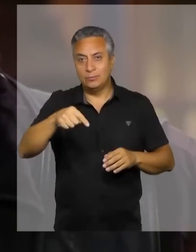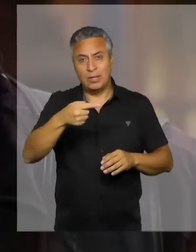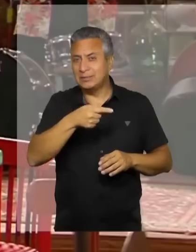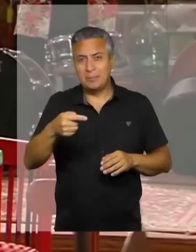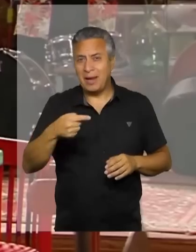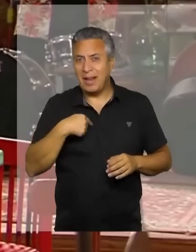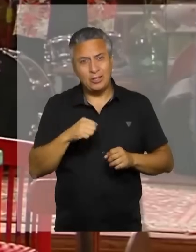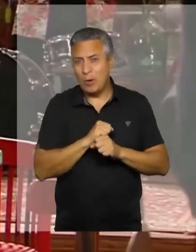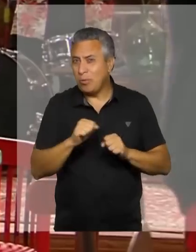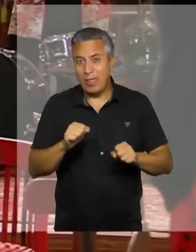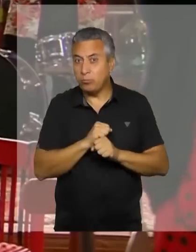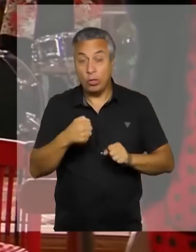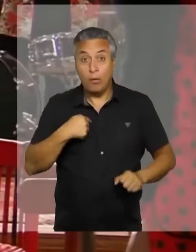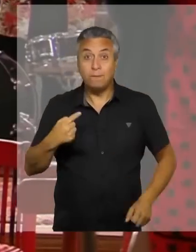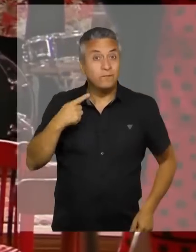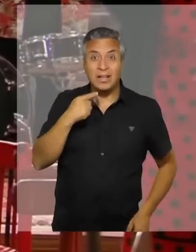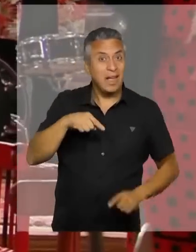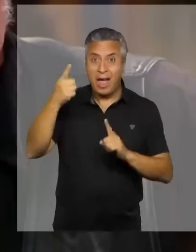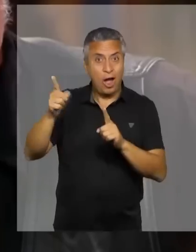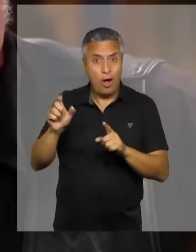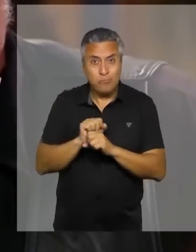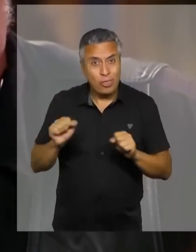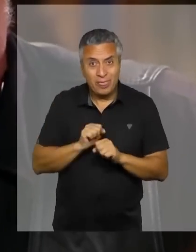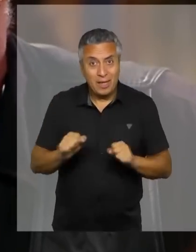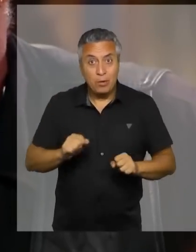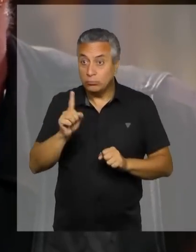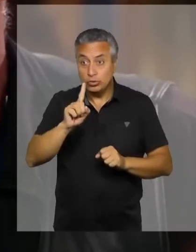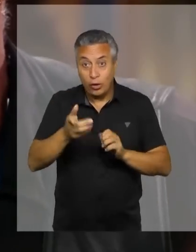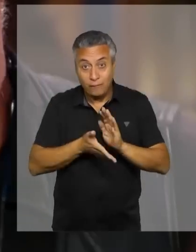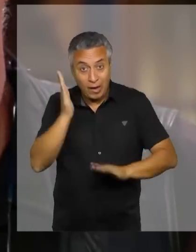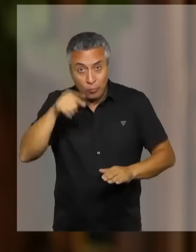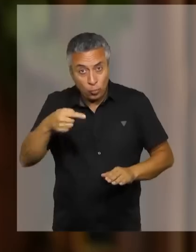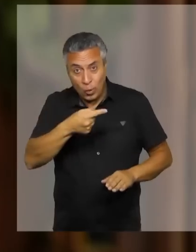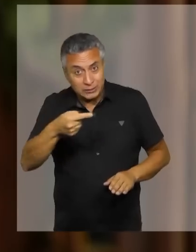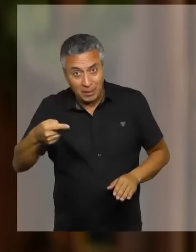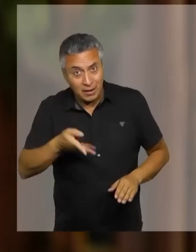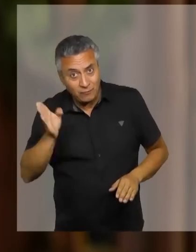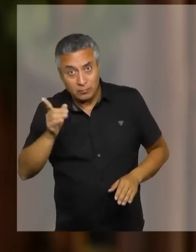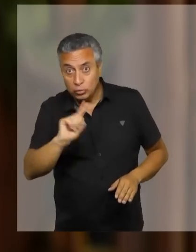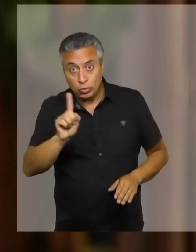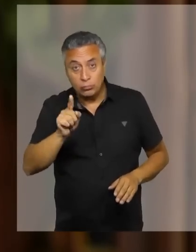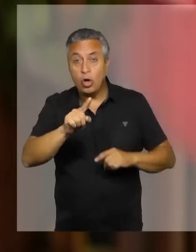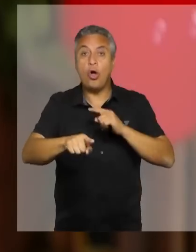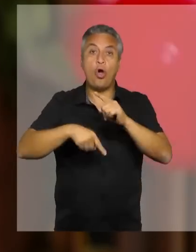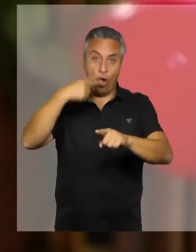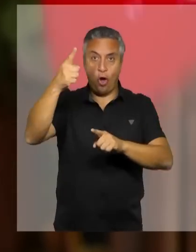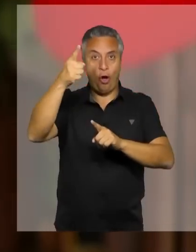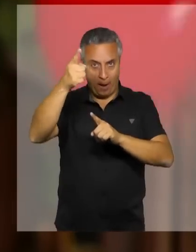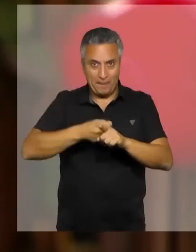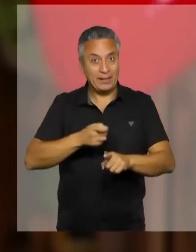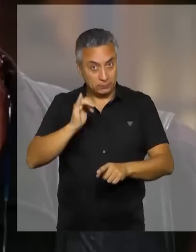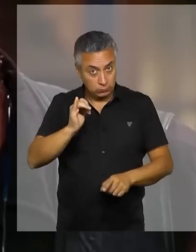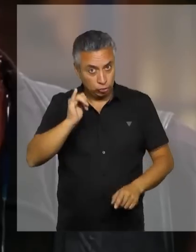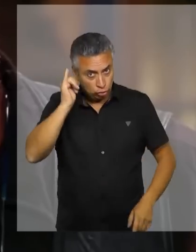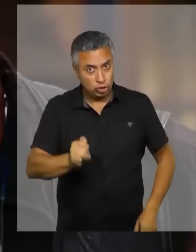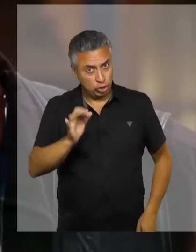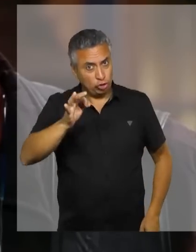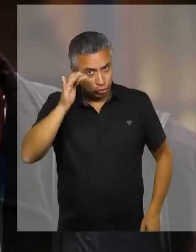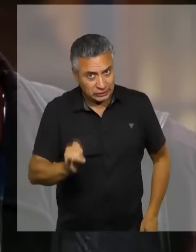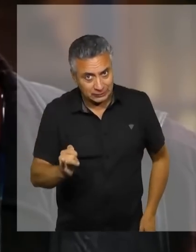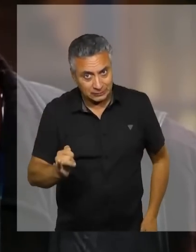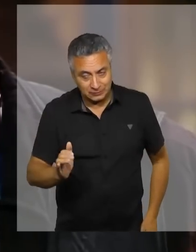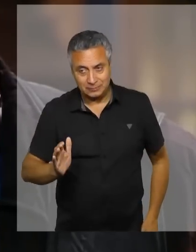Es que no le podemos fallar. Si no nos vamos esta semana, el próximo mes, de todas formas, ¿sí o sí?